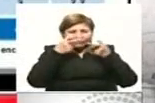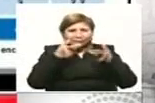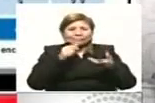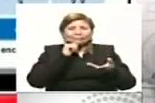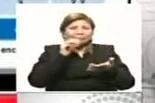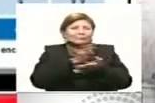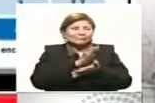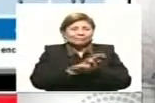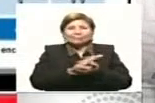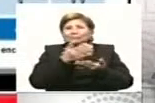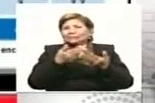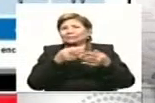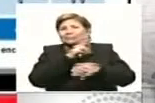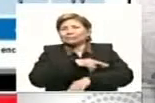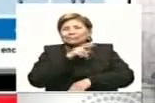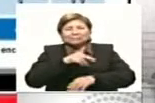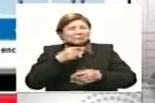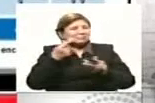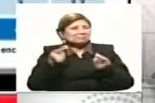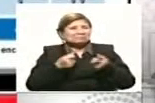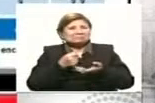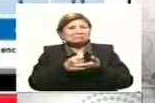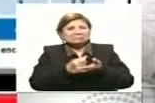no cumplió, que el gobierno regional tampoco.